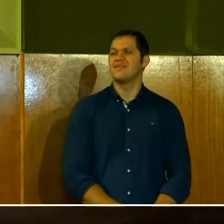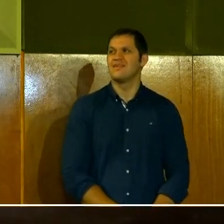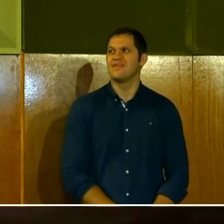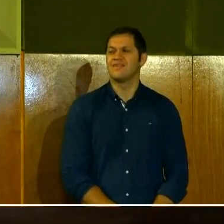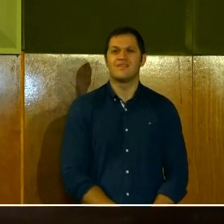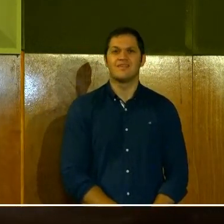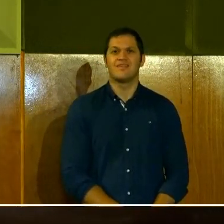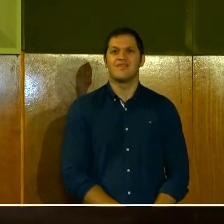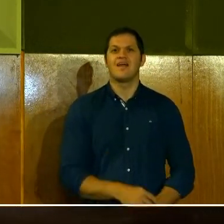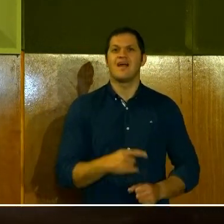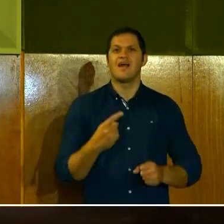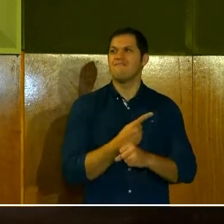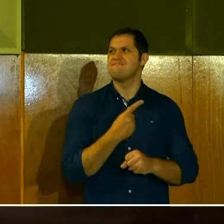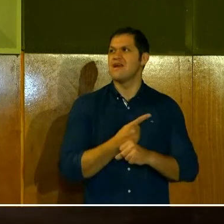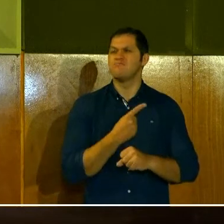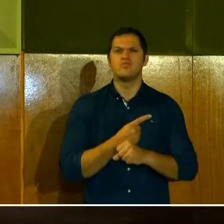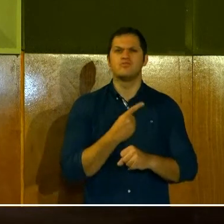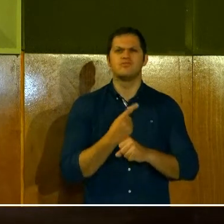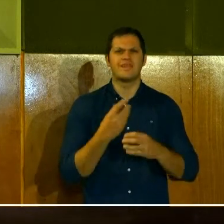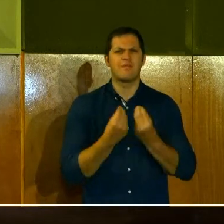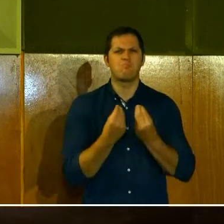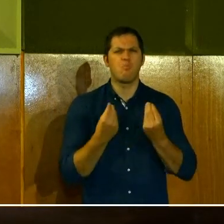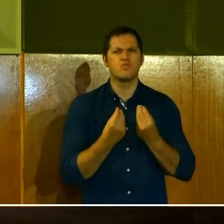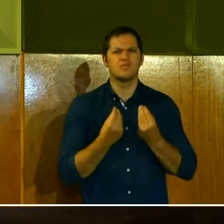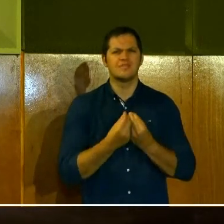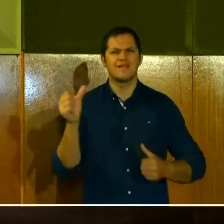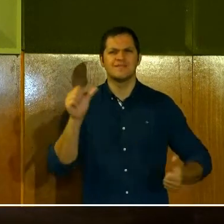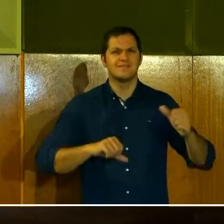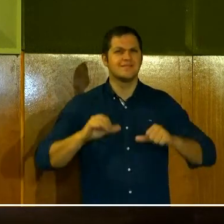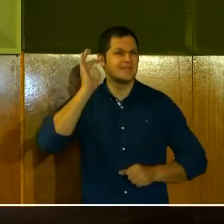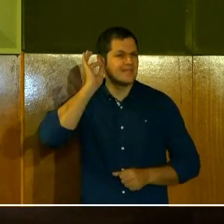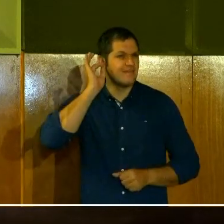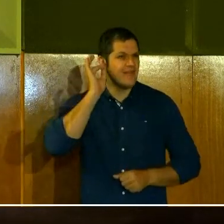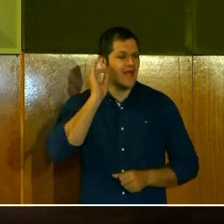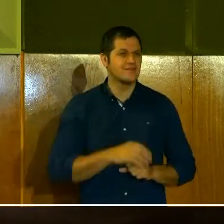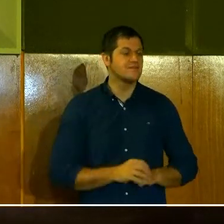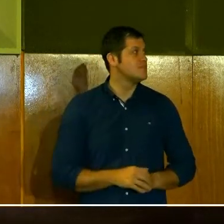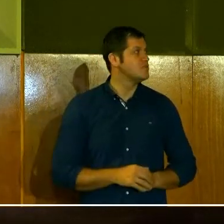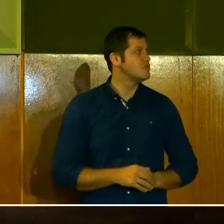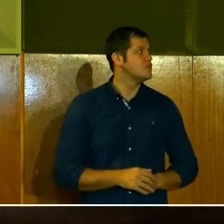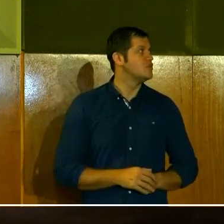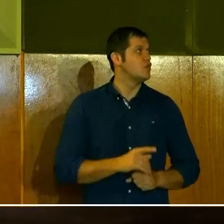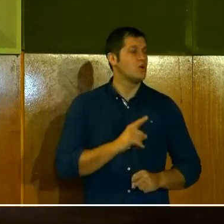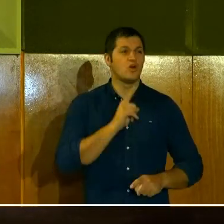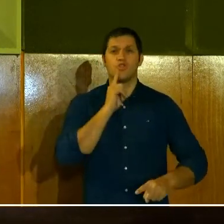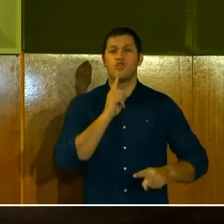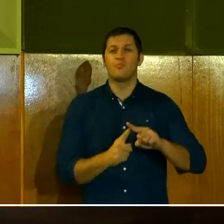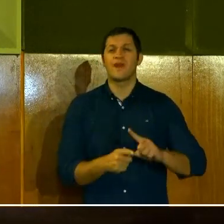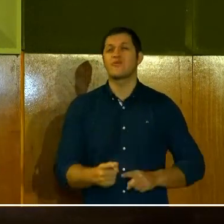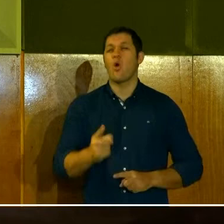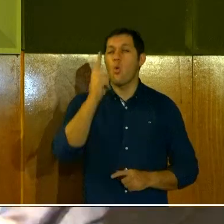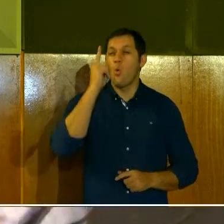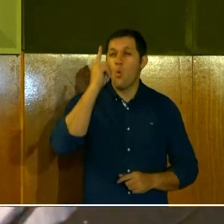el primer regalo está enfocado para niños y niñas y en ese sentido